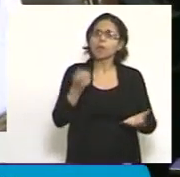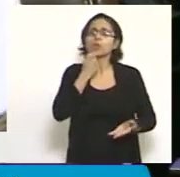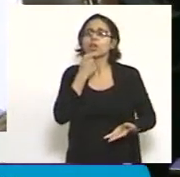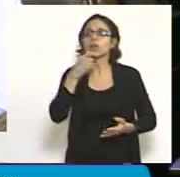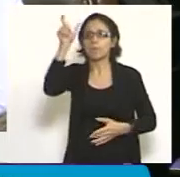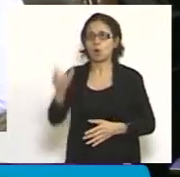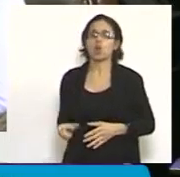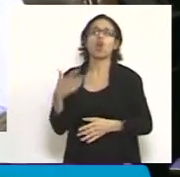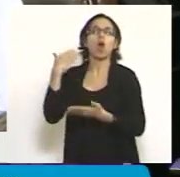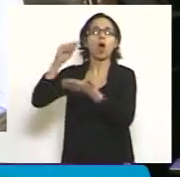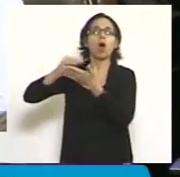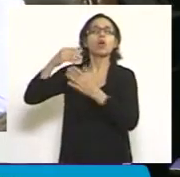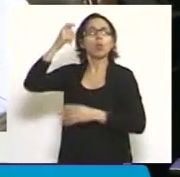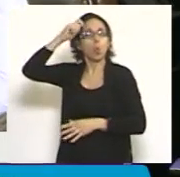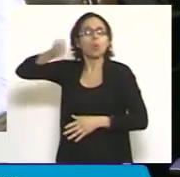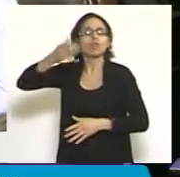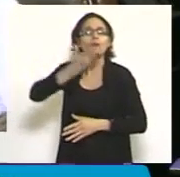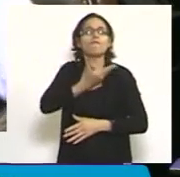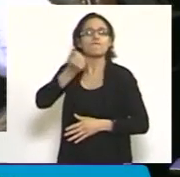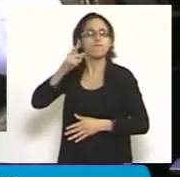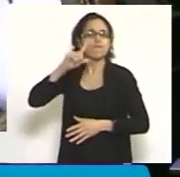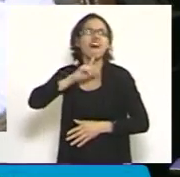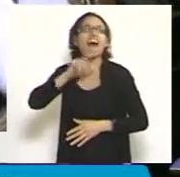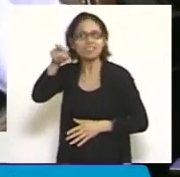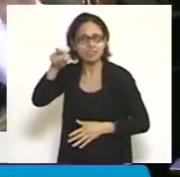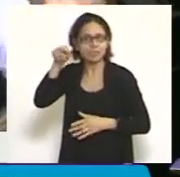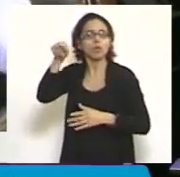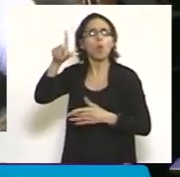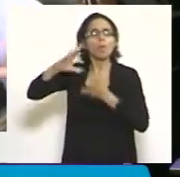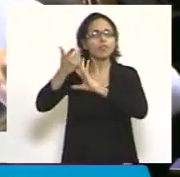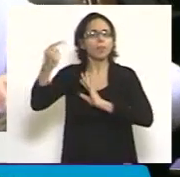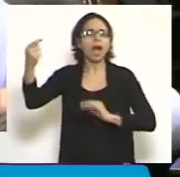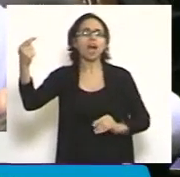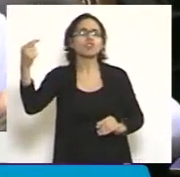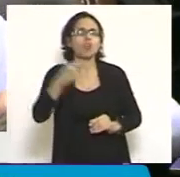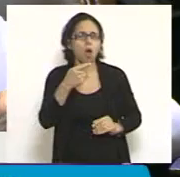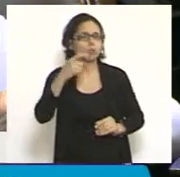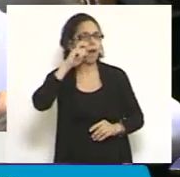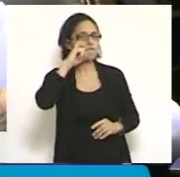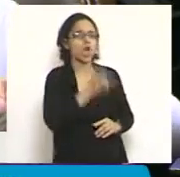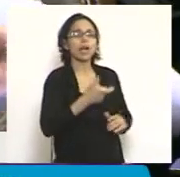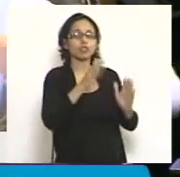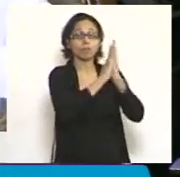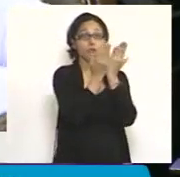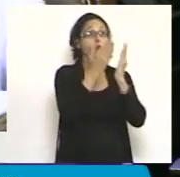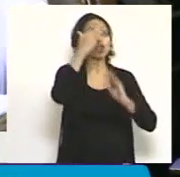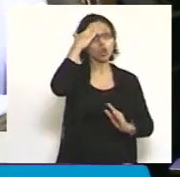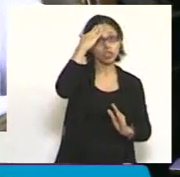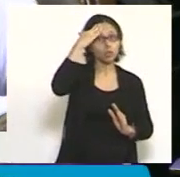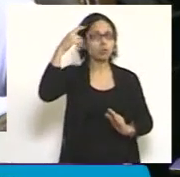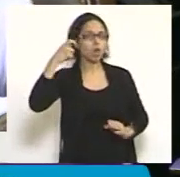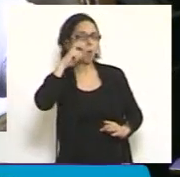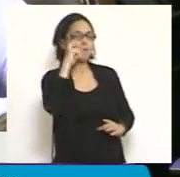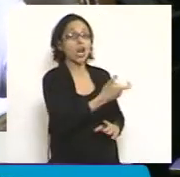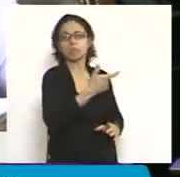en condiciones de idoneidad, violando la Constitución para continuar en su cargo, es